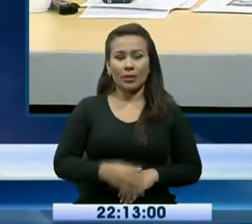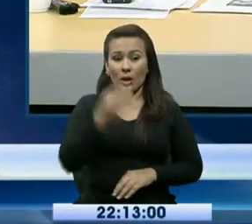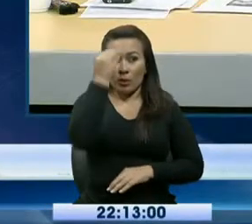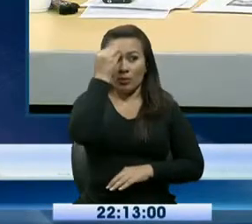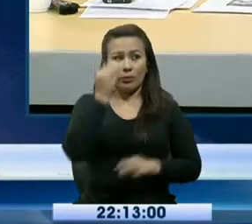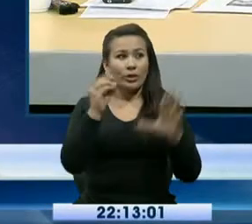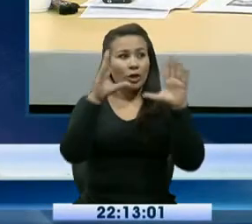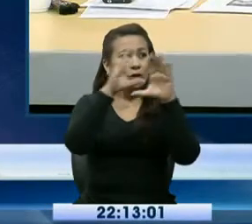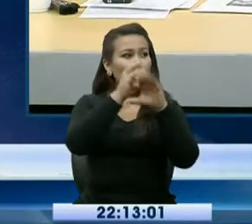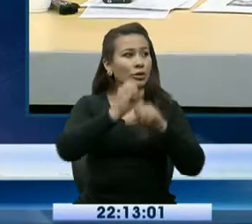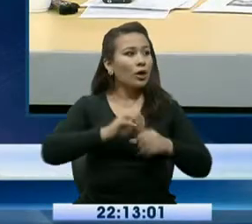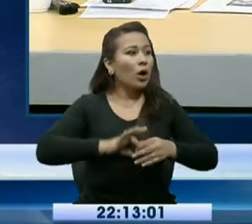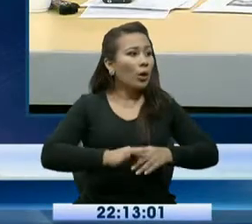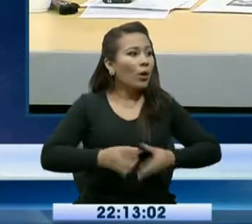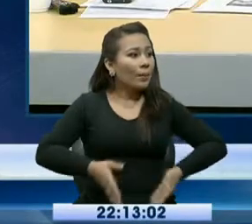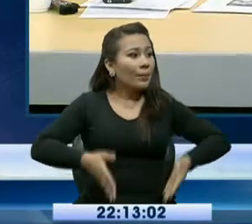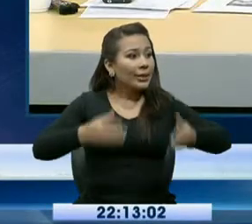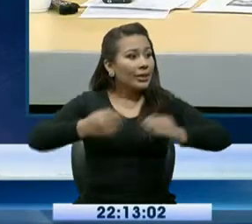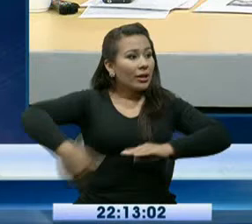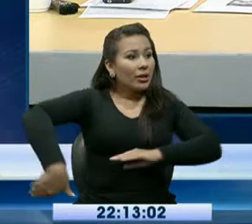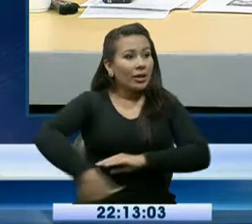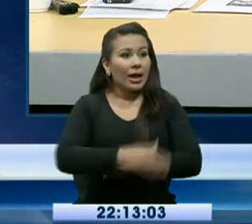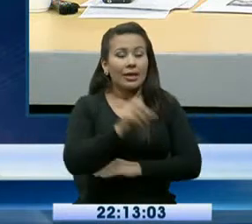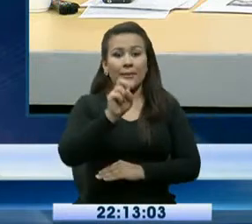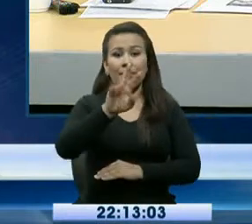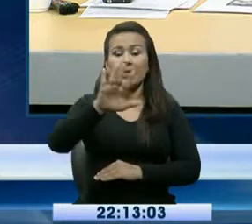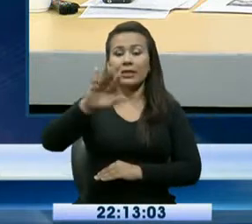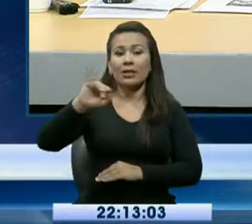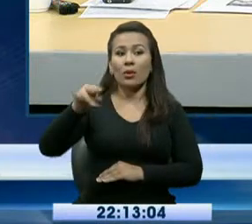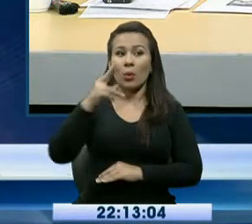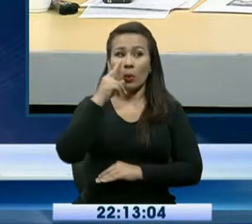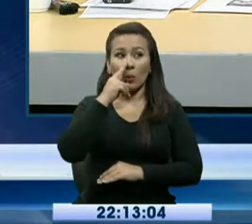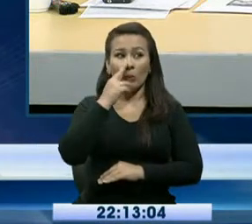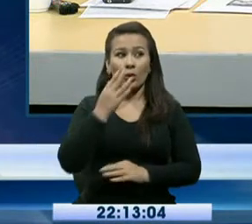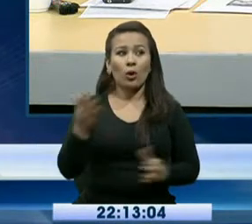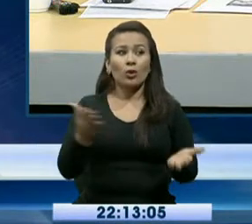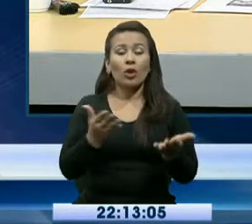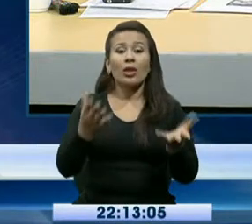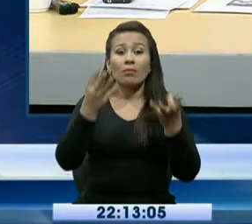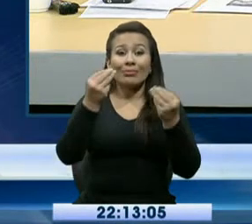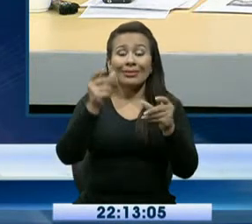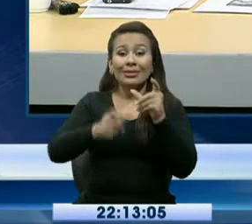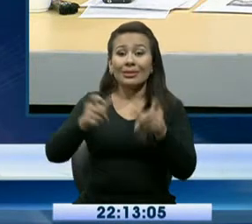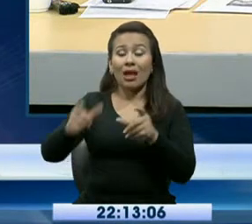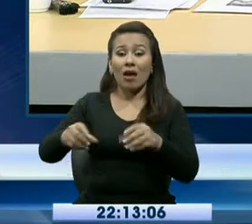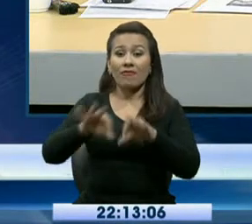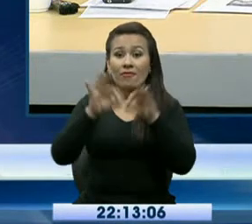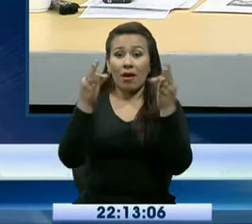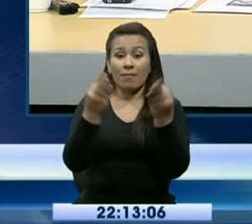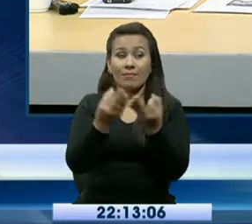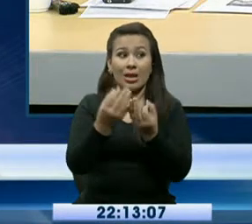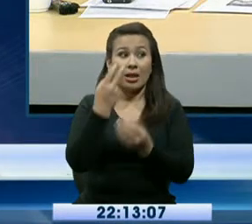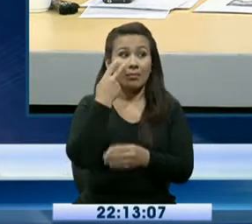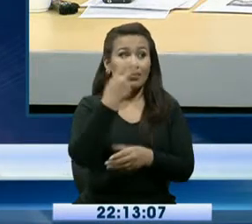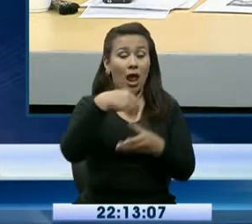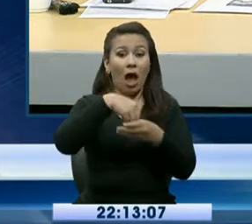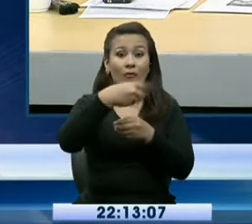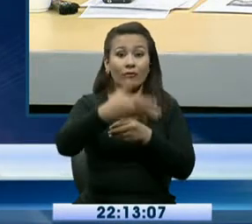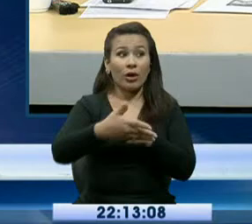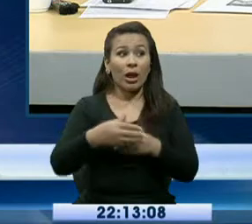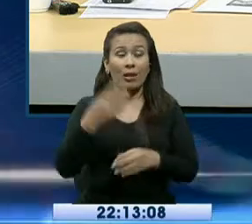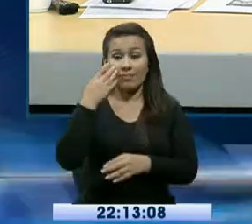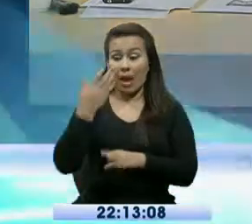Buenas noches, compañeros en estudios. Estamos en la avenida 25 de junio, donde decenas de familias permanecen así. Como ustedes pueden observar